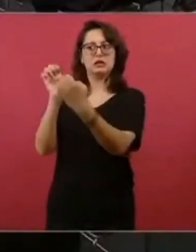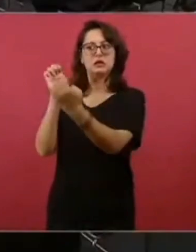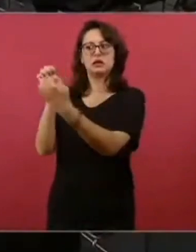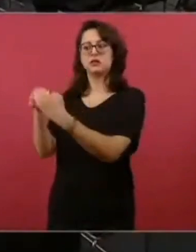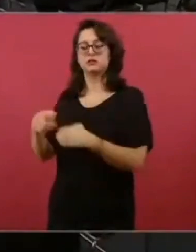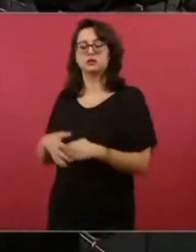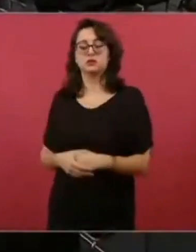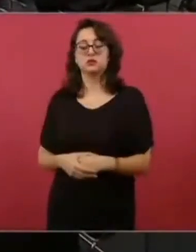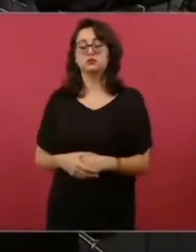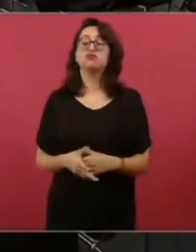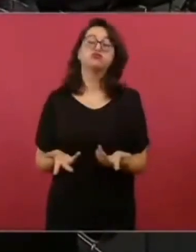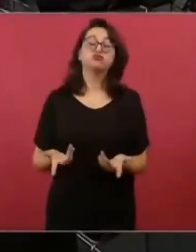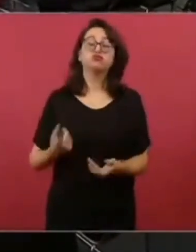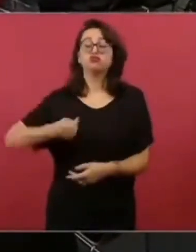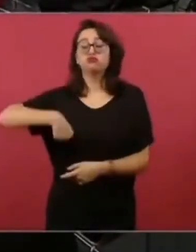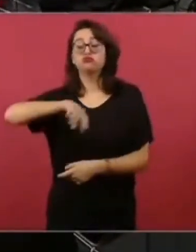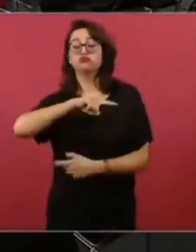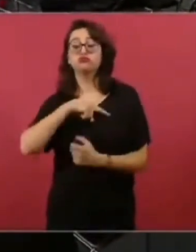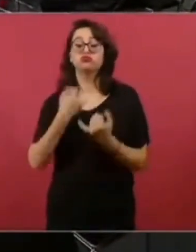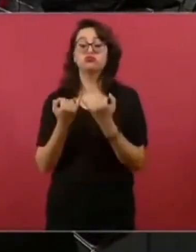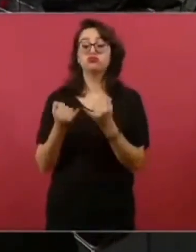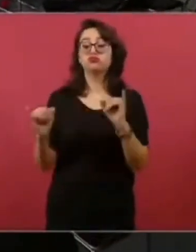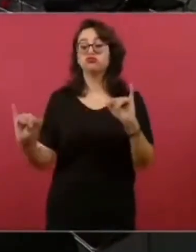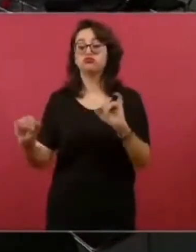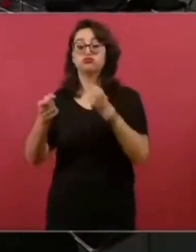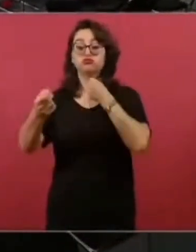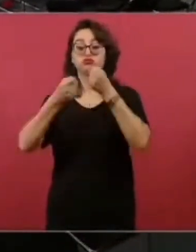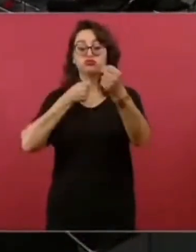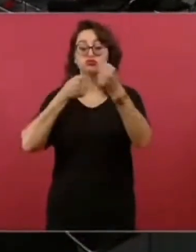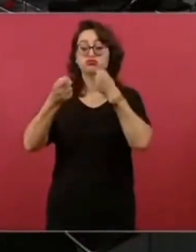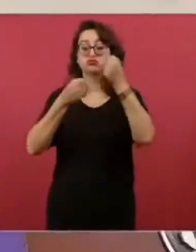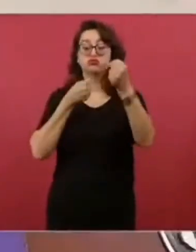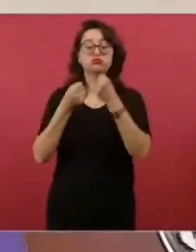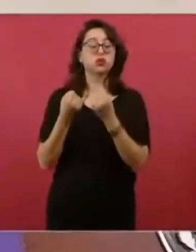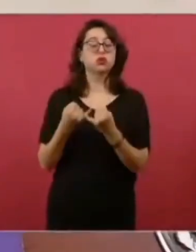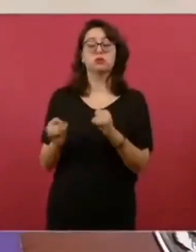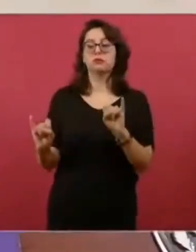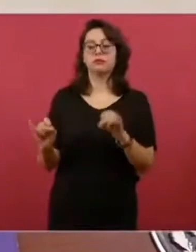de que hacían un periodismo profesional, independiente, objetivo,